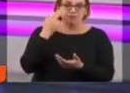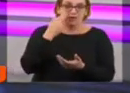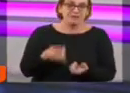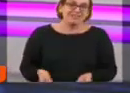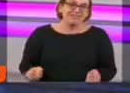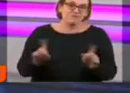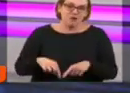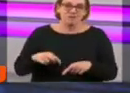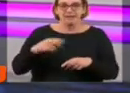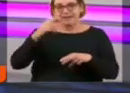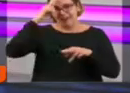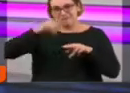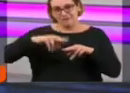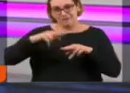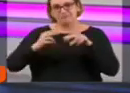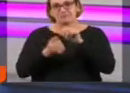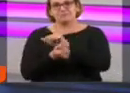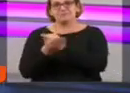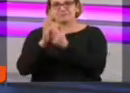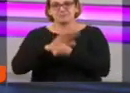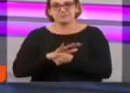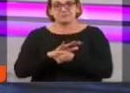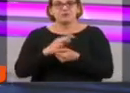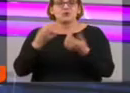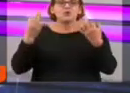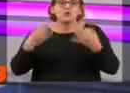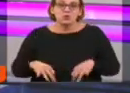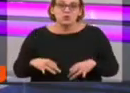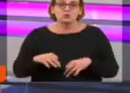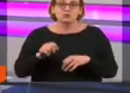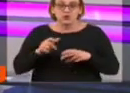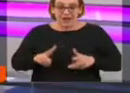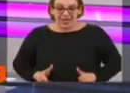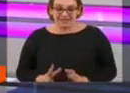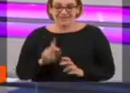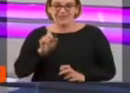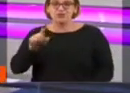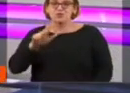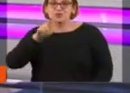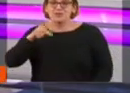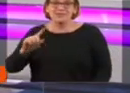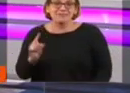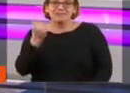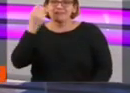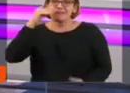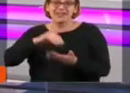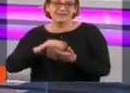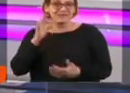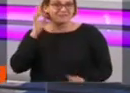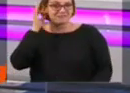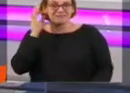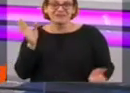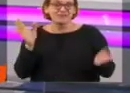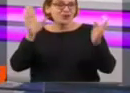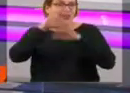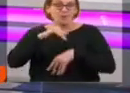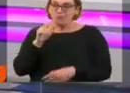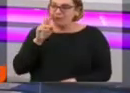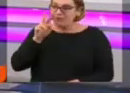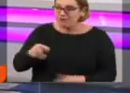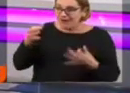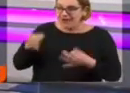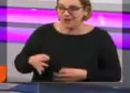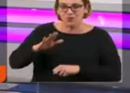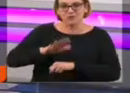con COVID-19 tenía a su hija, a su primera hija, a Brenda, y no pudo estar en ese momento